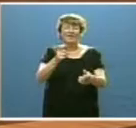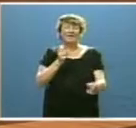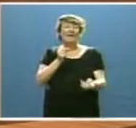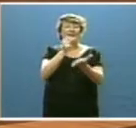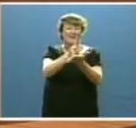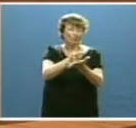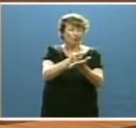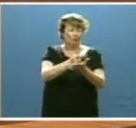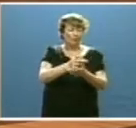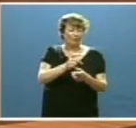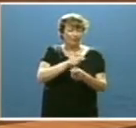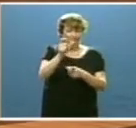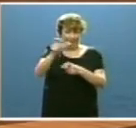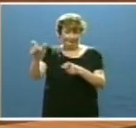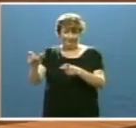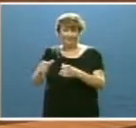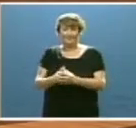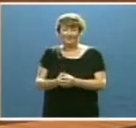demográfico